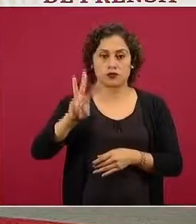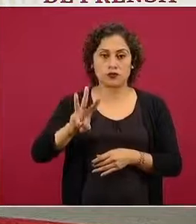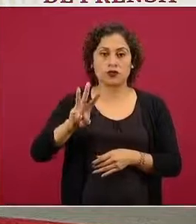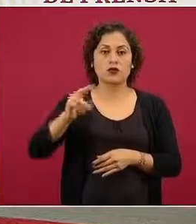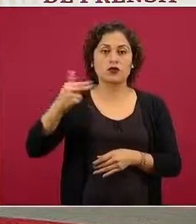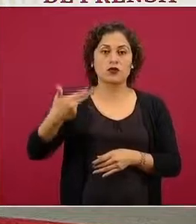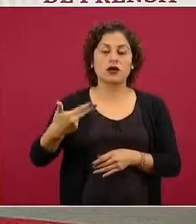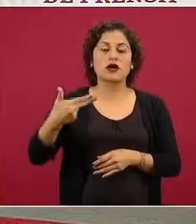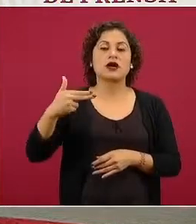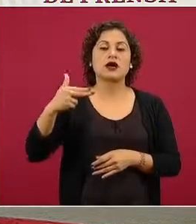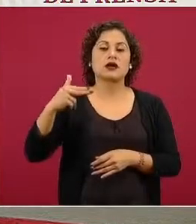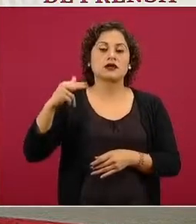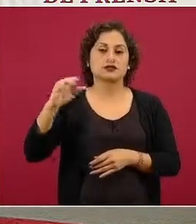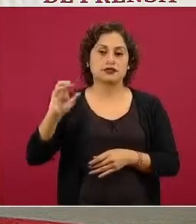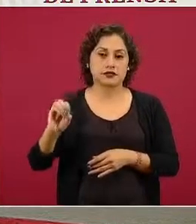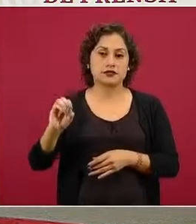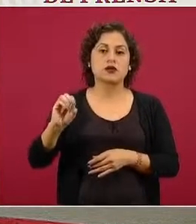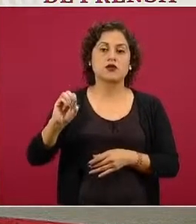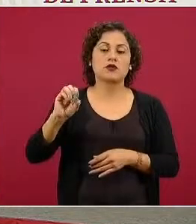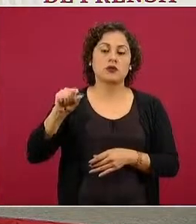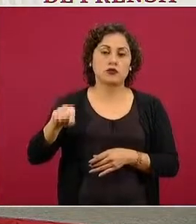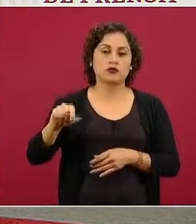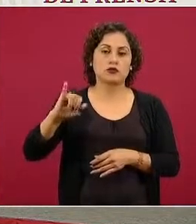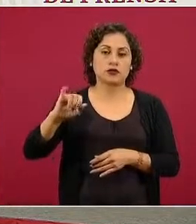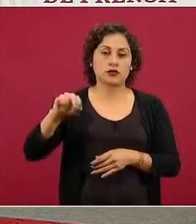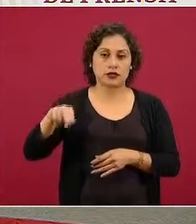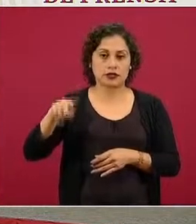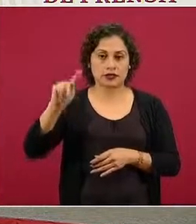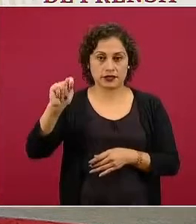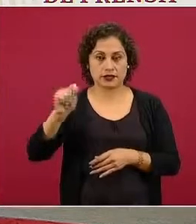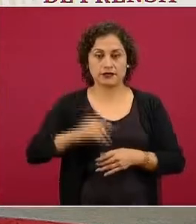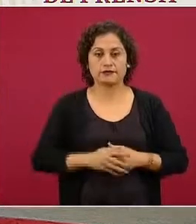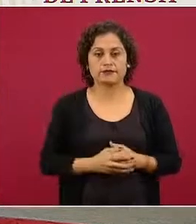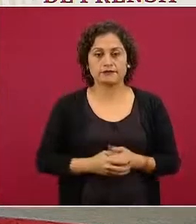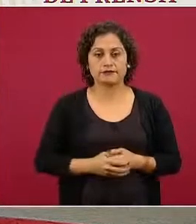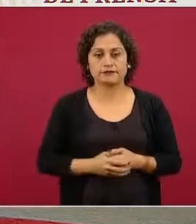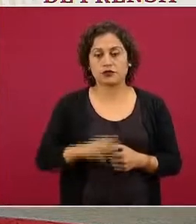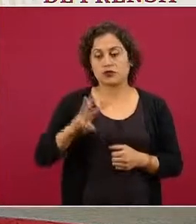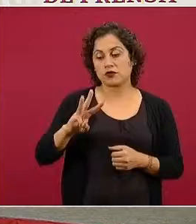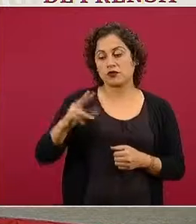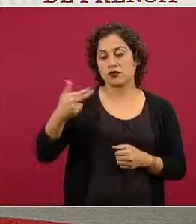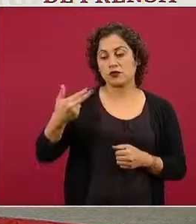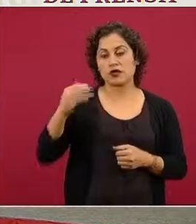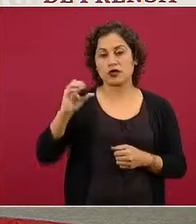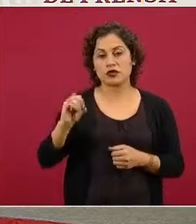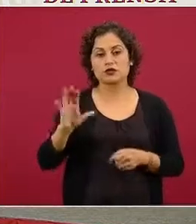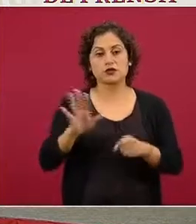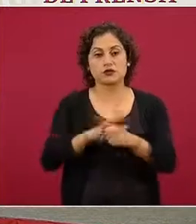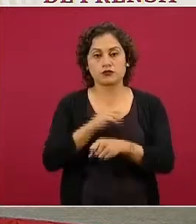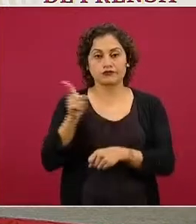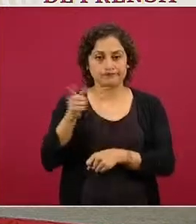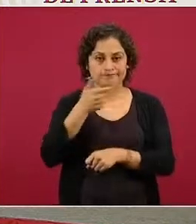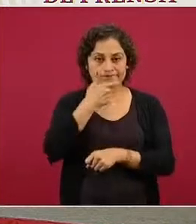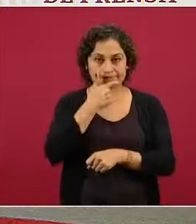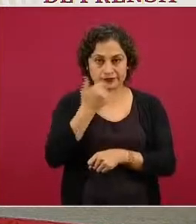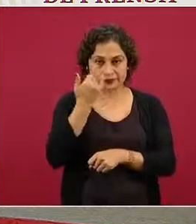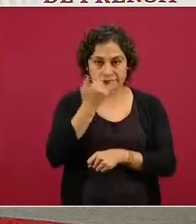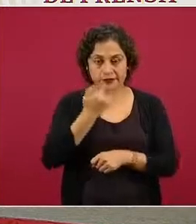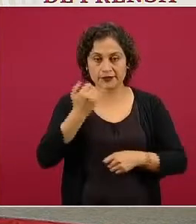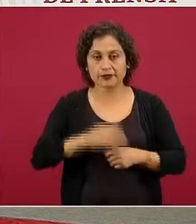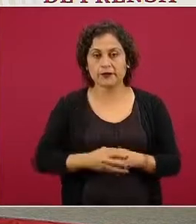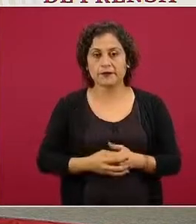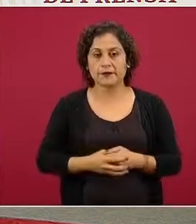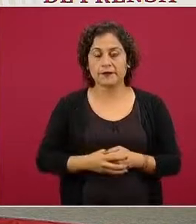covid19.who.int, es la página de la Organización Mundial de la Salud, WHO por sus siglas en inglés, y en donde pueden estar